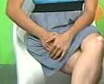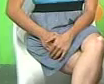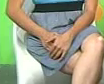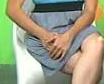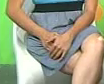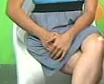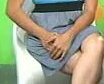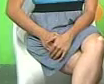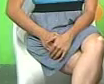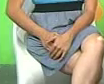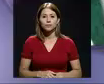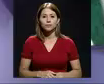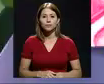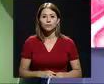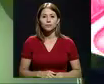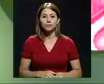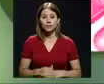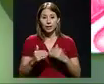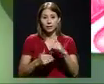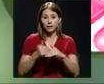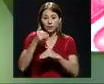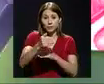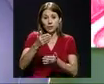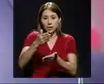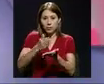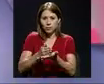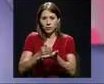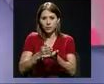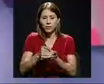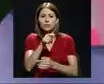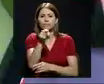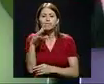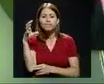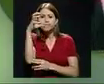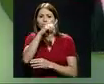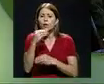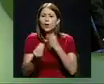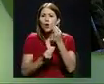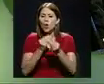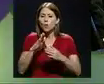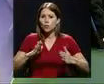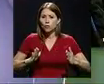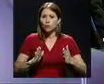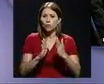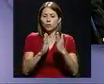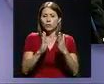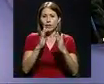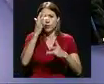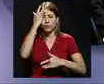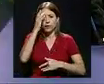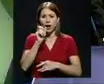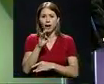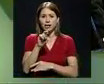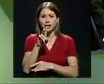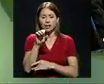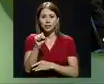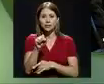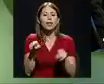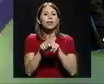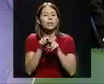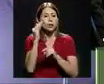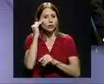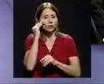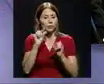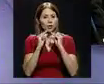de nexos después de la pausa entérese Cómo afrontar la artritis y conoceremos al movimiento de